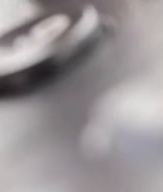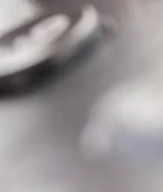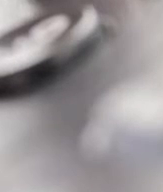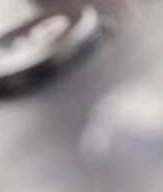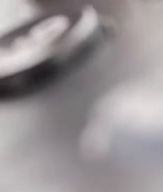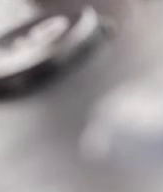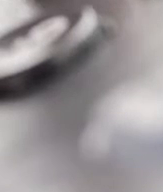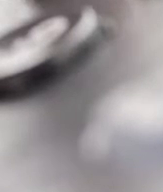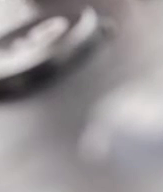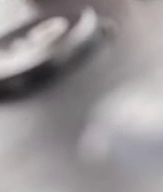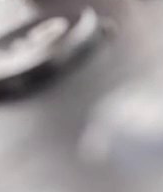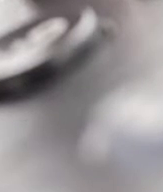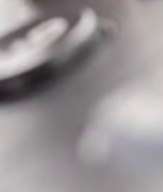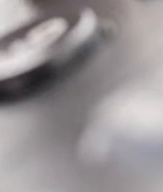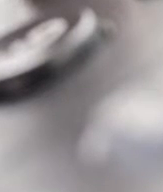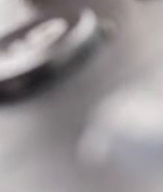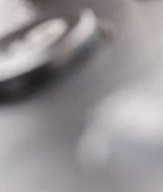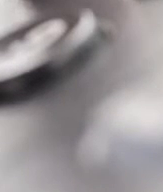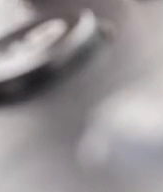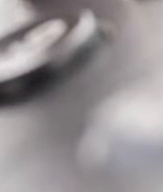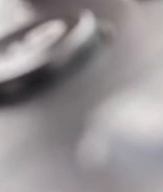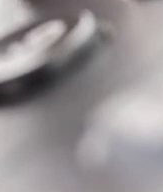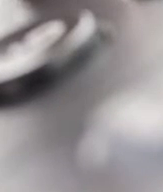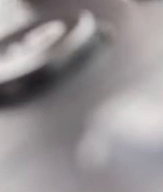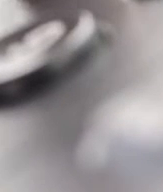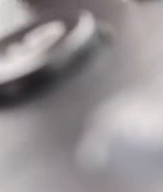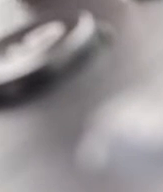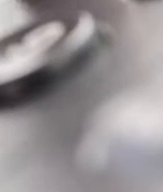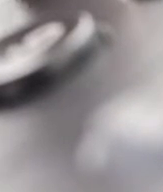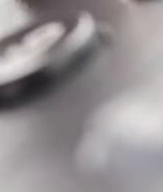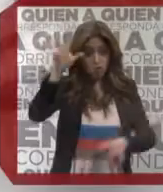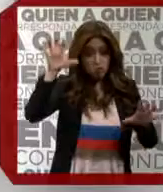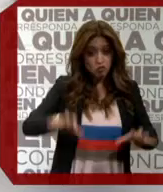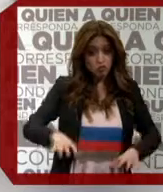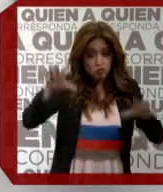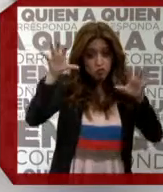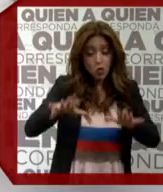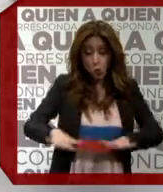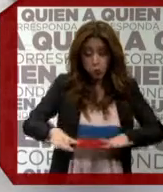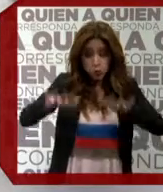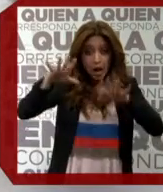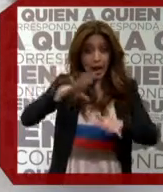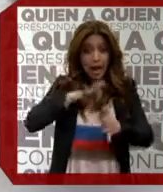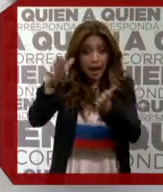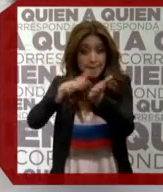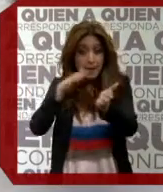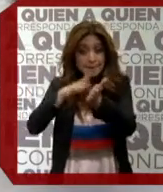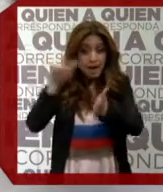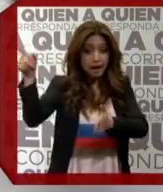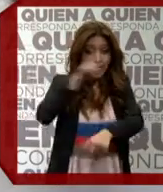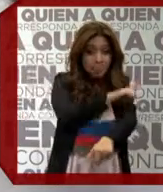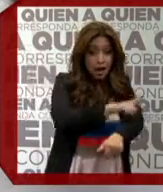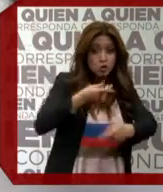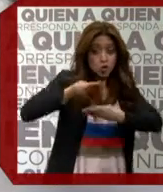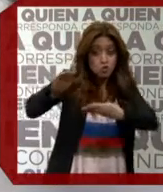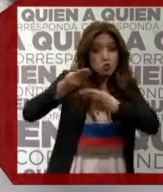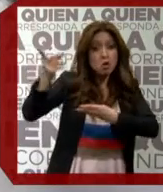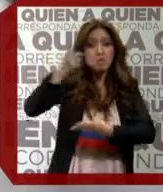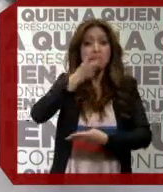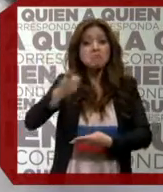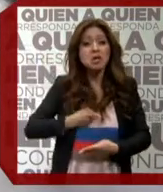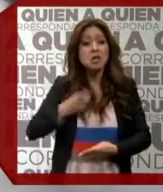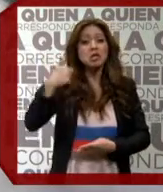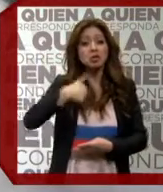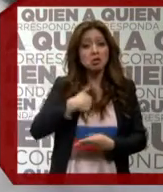pudieran mandar al urbanito para que vean cómo nos inundamos cada vez que llueve. Existen documentos que hemos mandado a la delegación, nos contestan que está